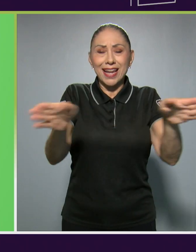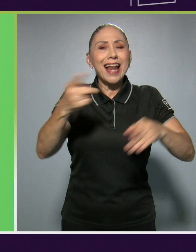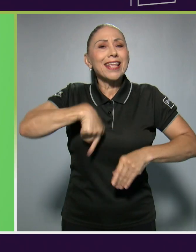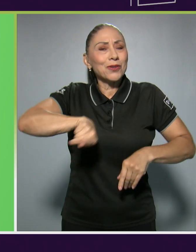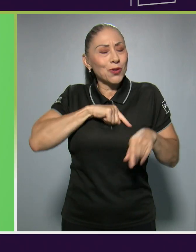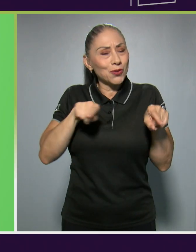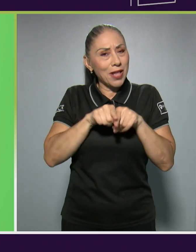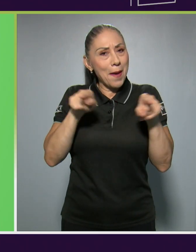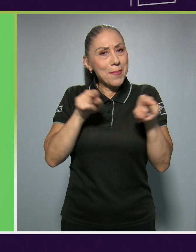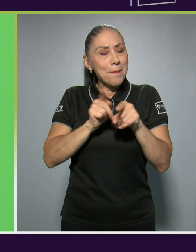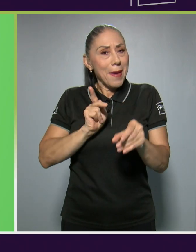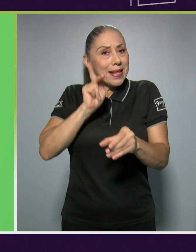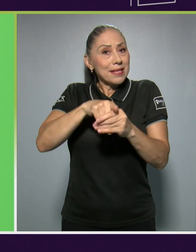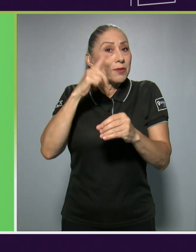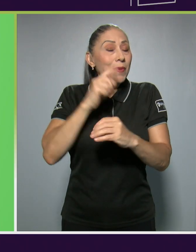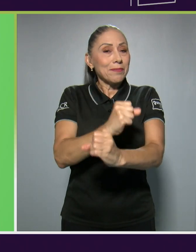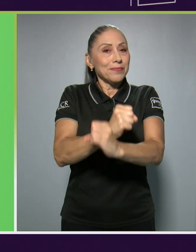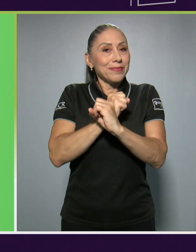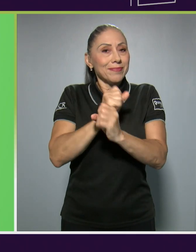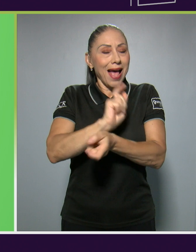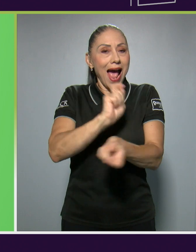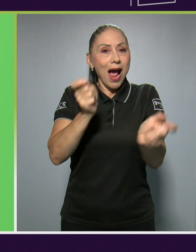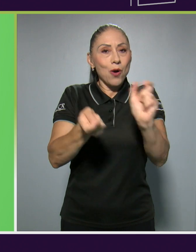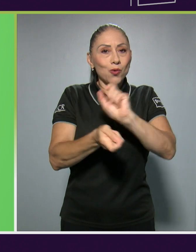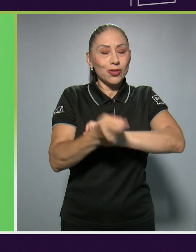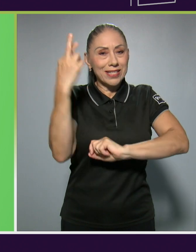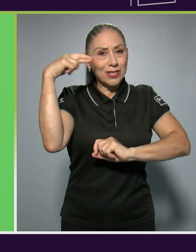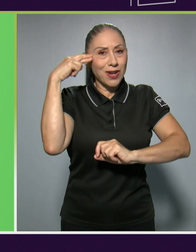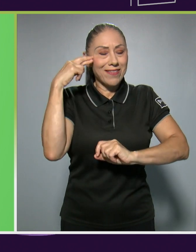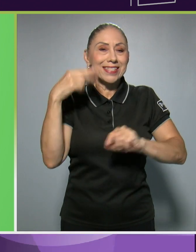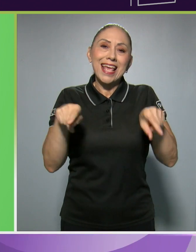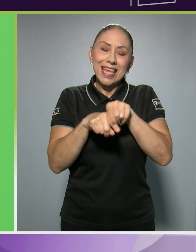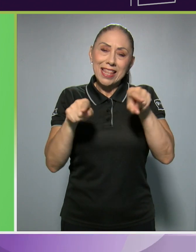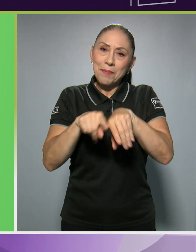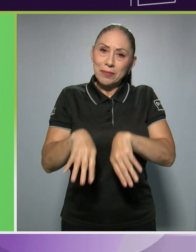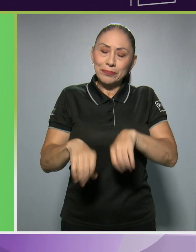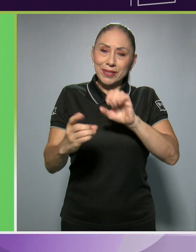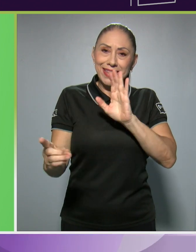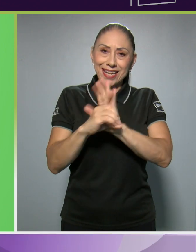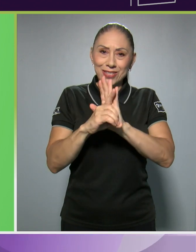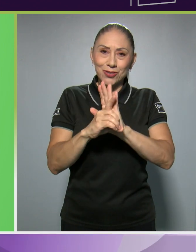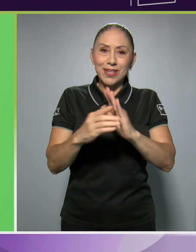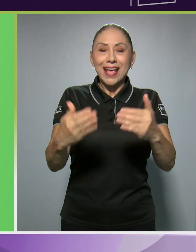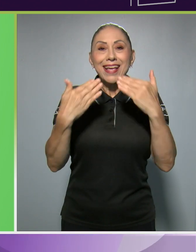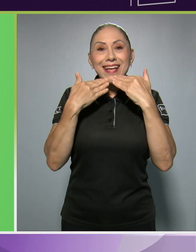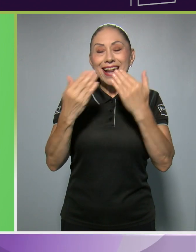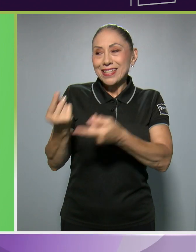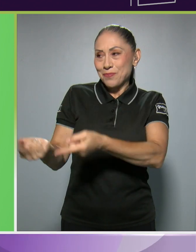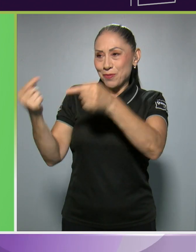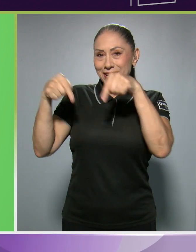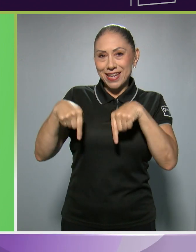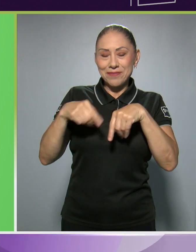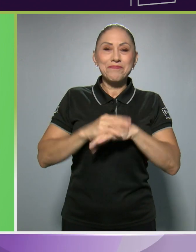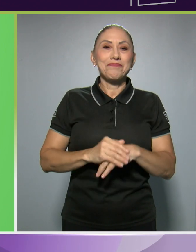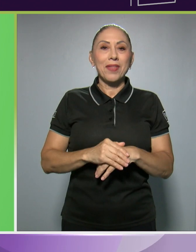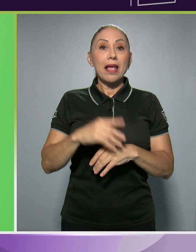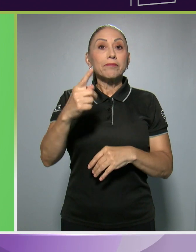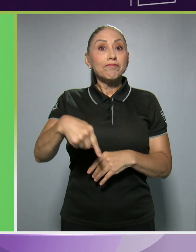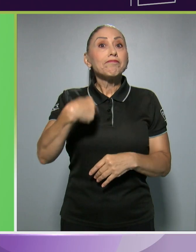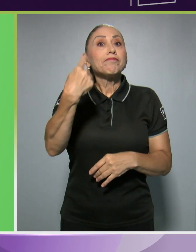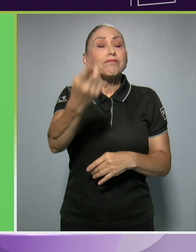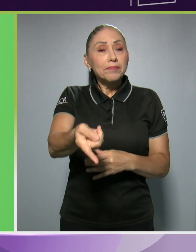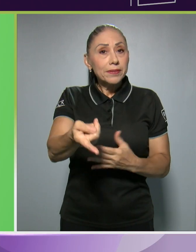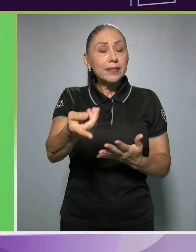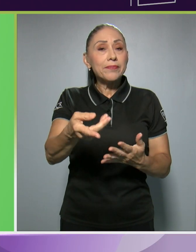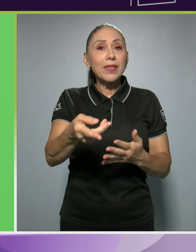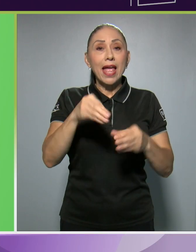también en garantizar esos ajustes razonables y los derechos al final de cuentas. Muchas gracias por venir. Y en el siguiente contenido